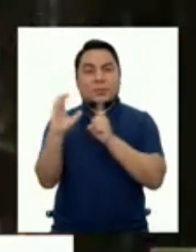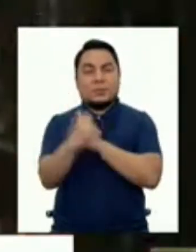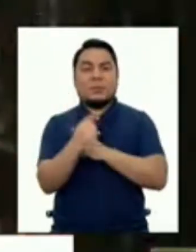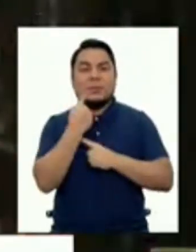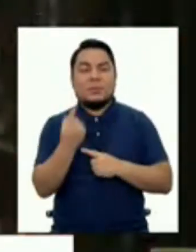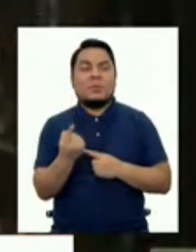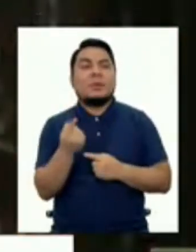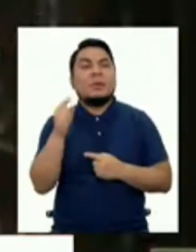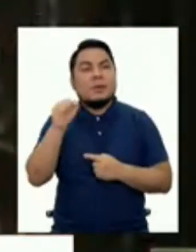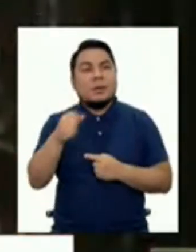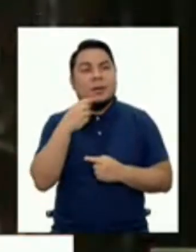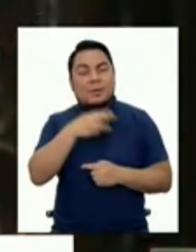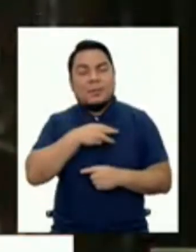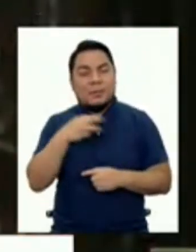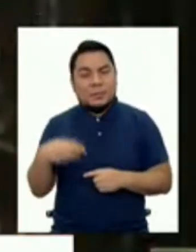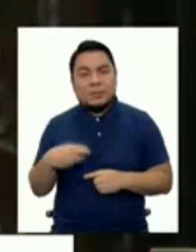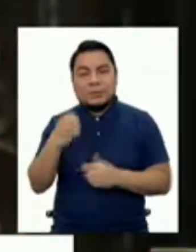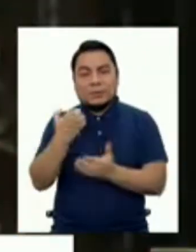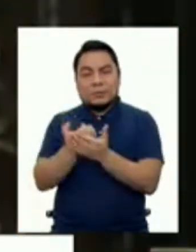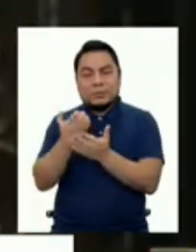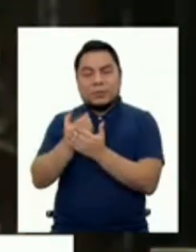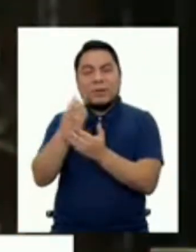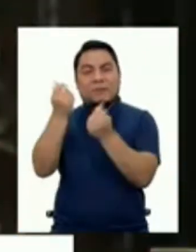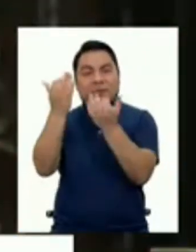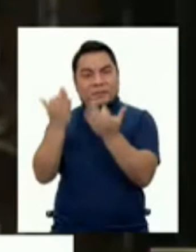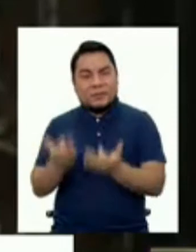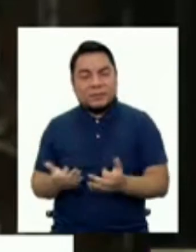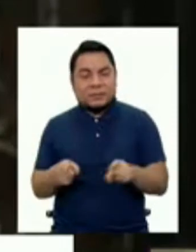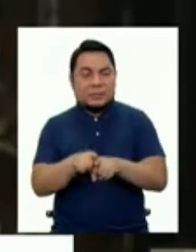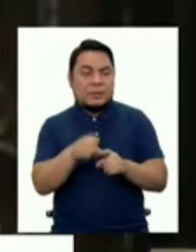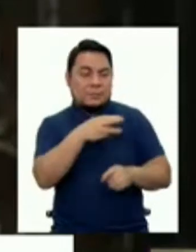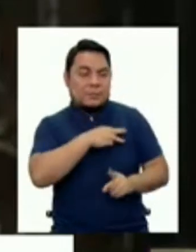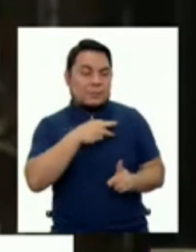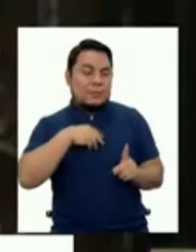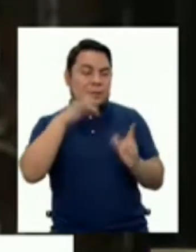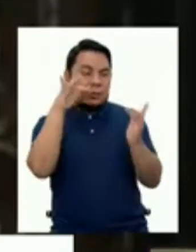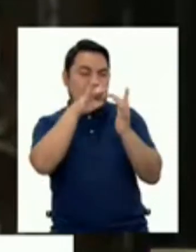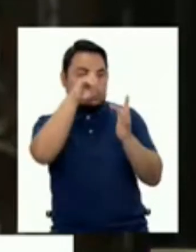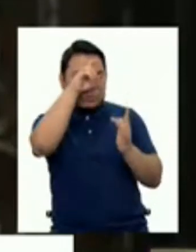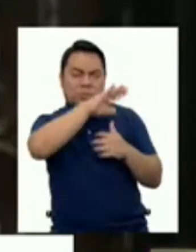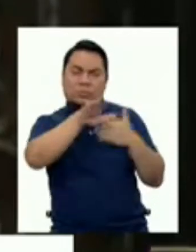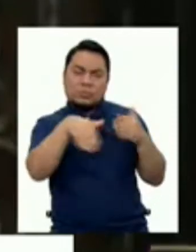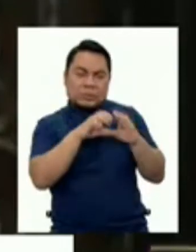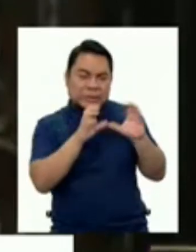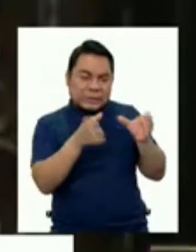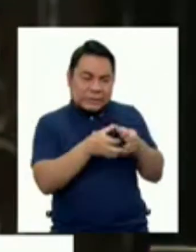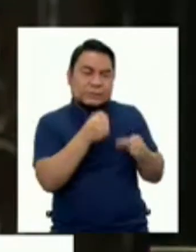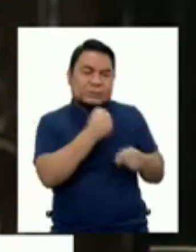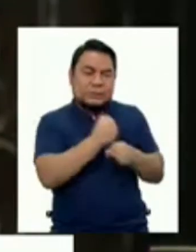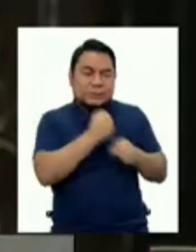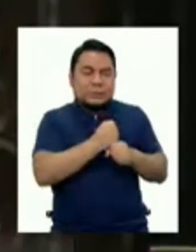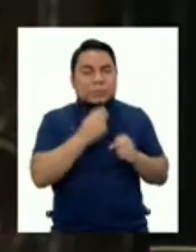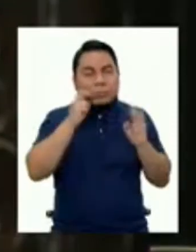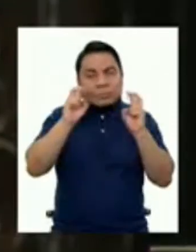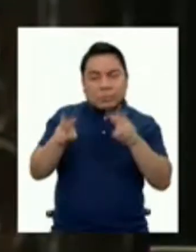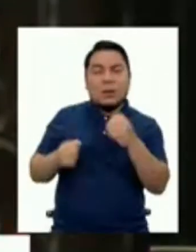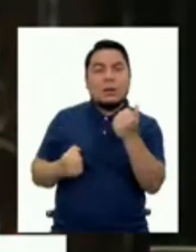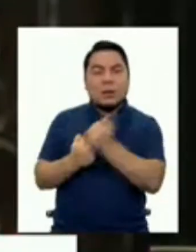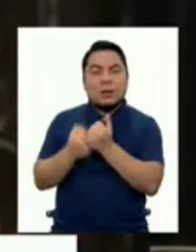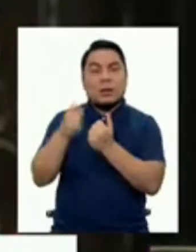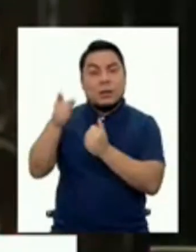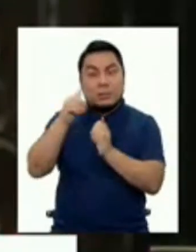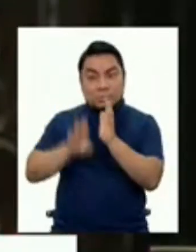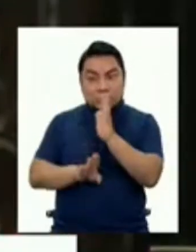de Ambiente, el Ministerio de Economía y Finanzas, el Ministerio de Energía y Minas, todos nuestros equipos, para asegurar que